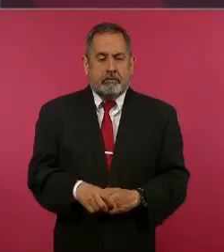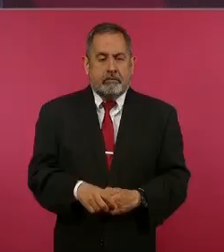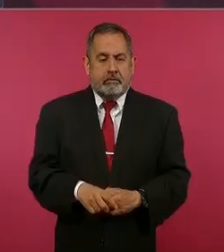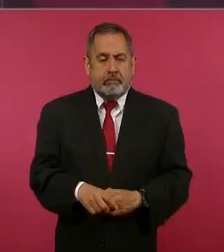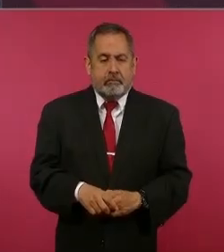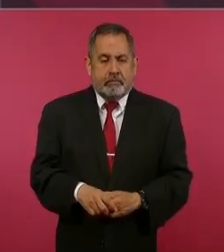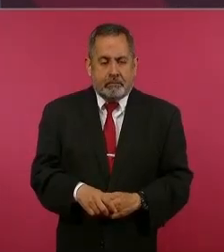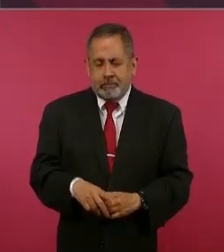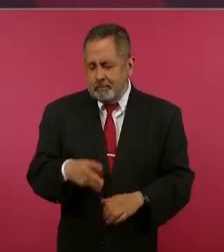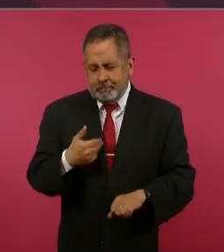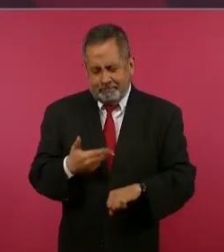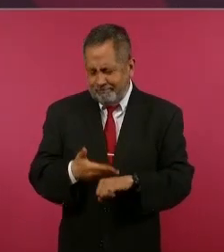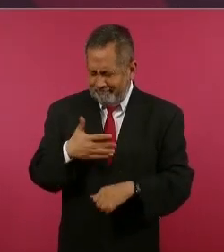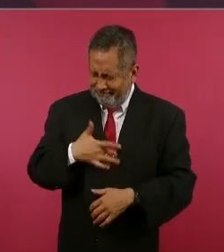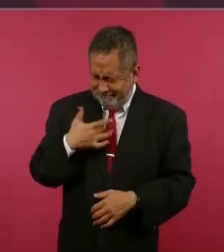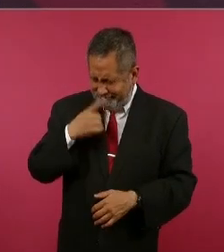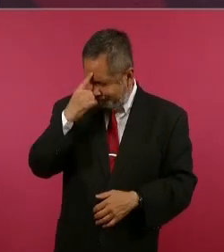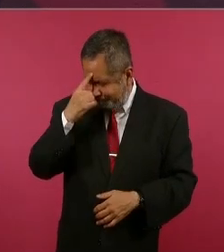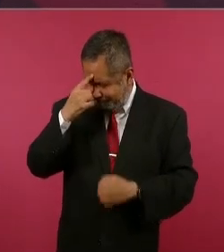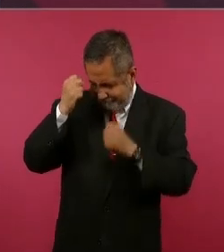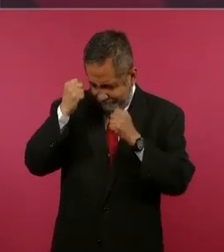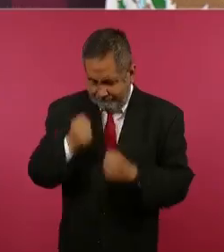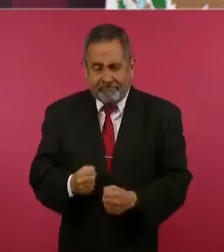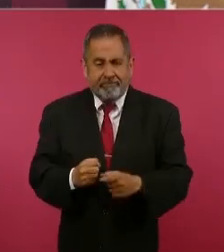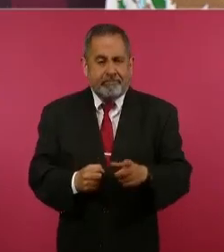muy convencido